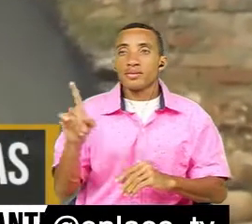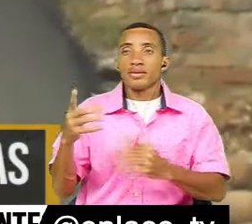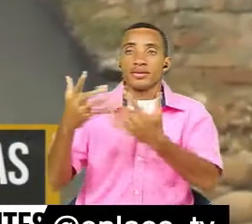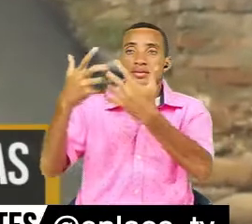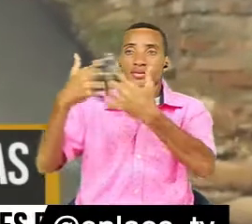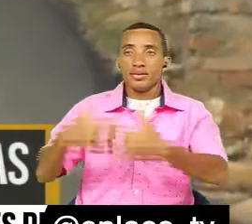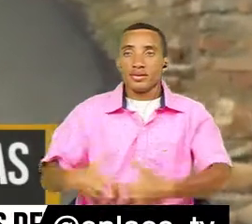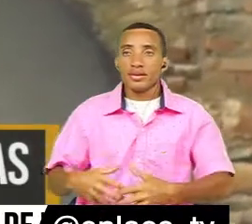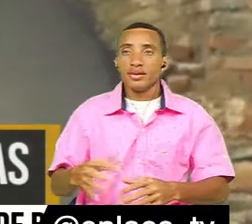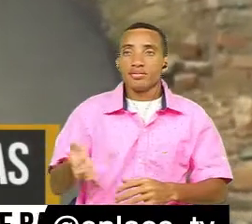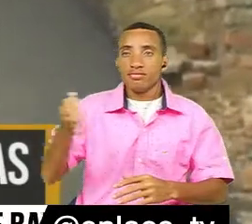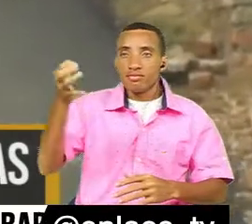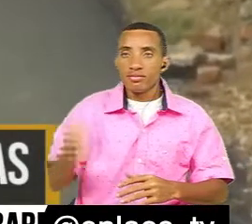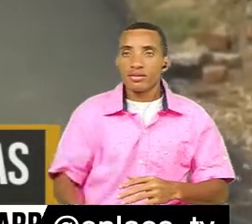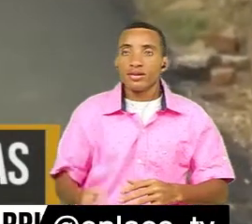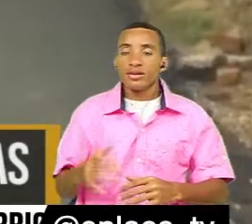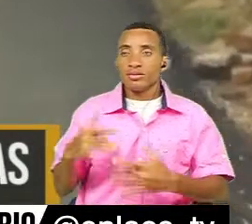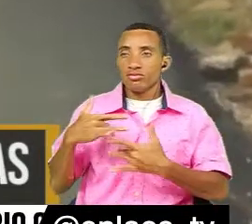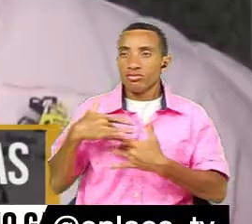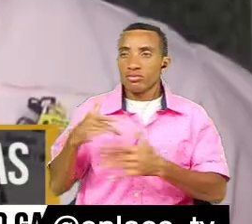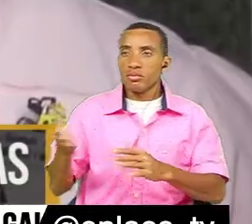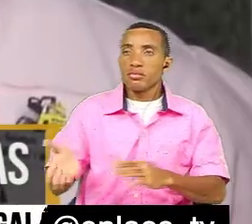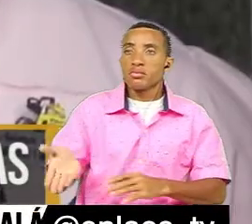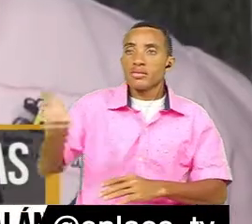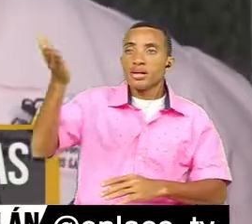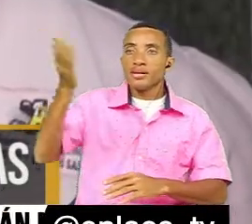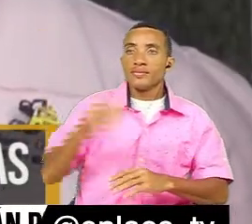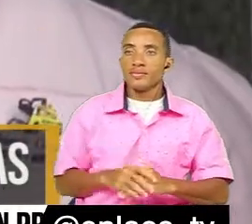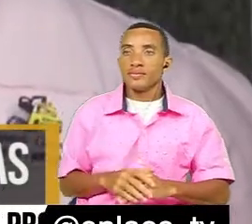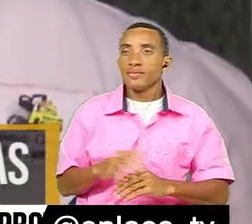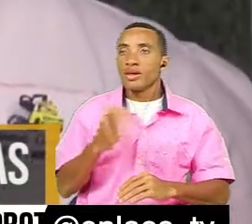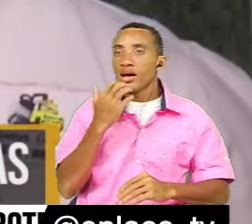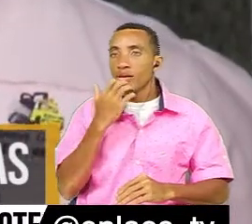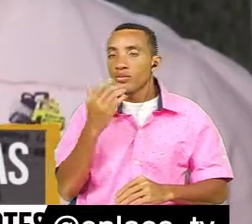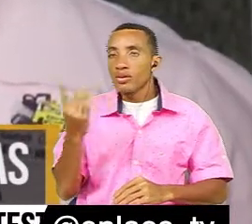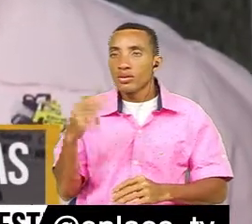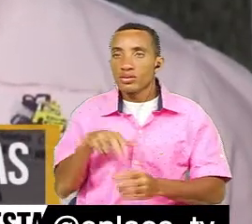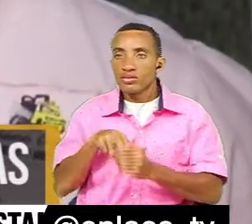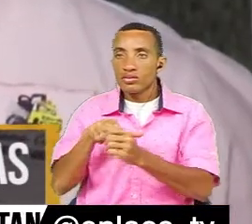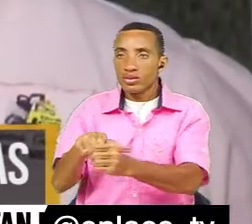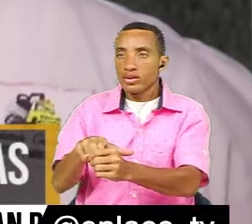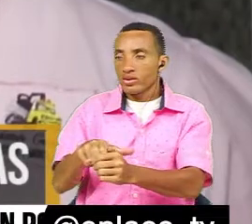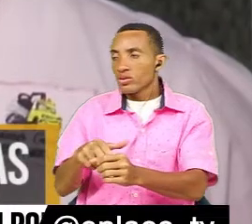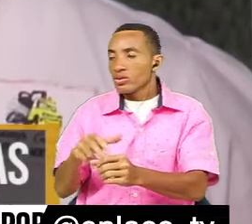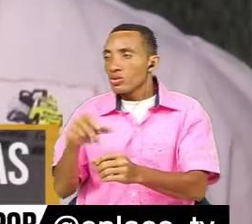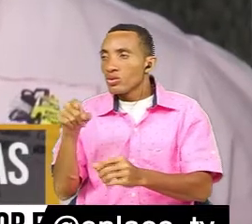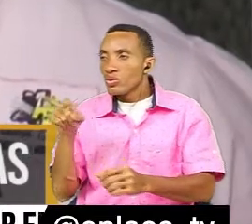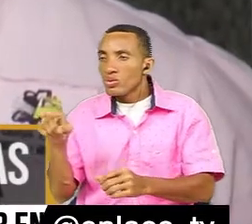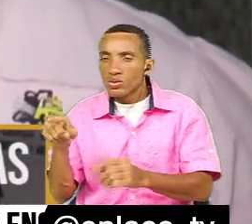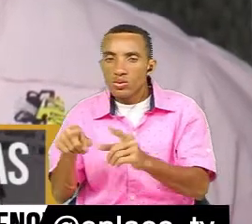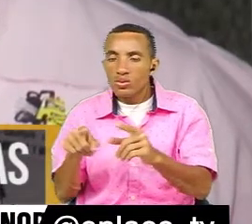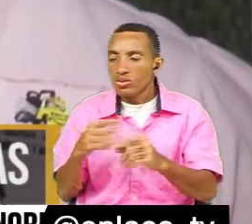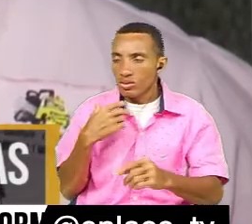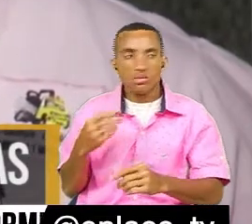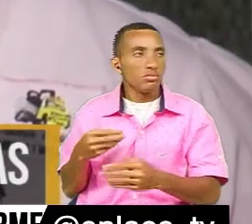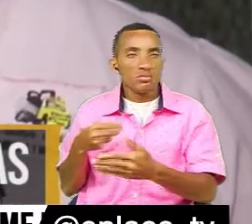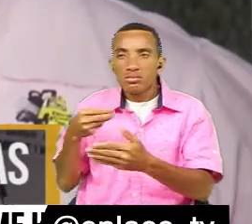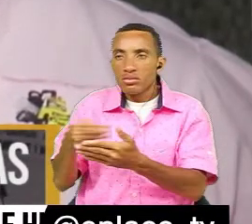ahora seguro que está dando una donación más alta. Esas donaciones son por vehículos. Por vehículos. Pues por